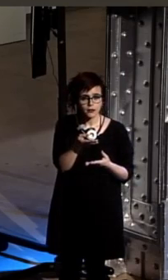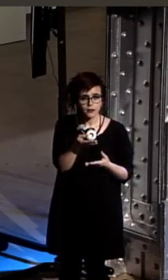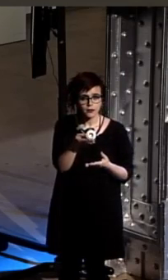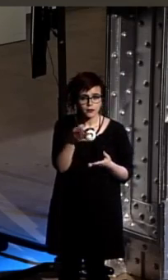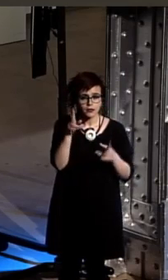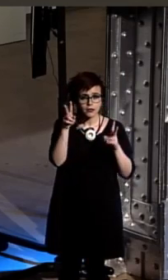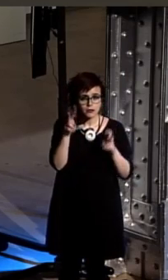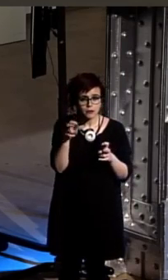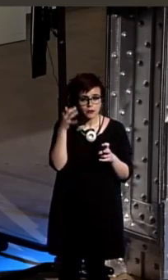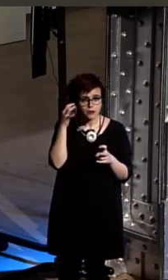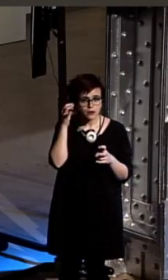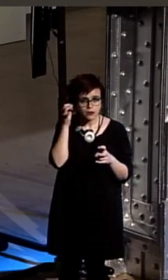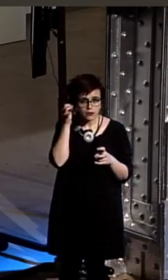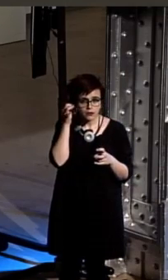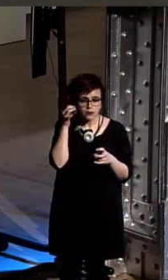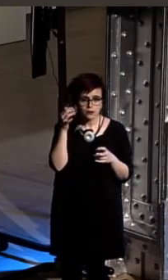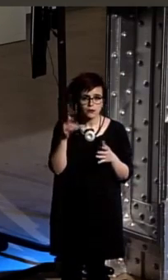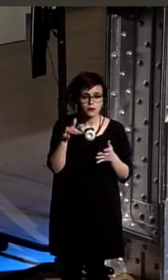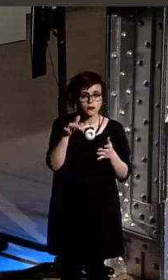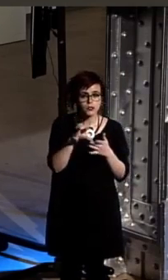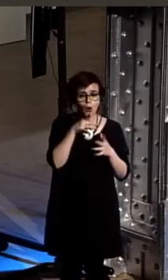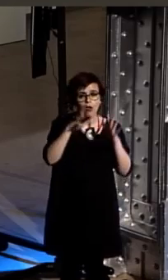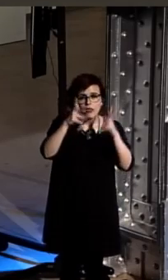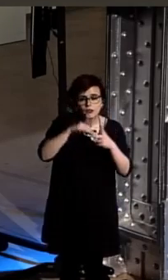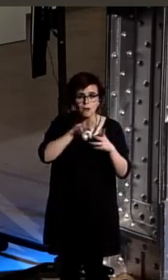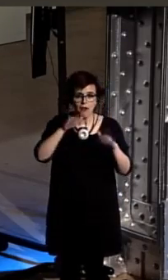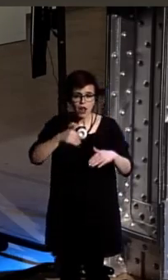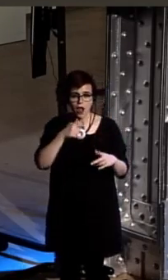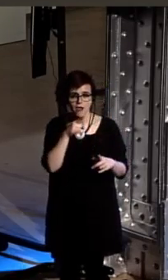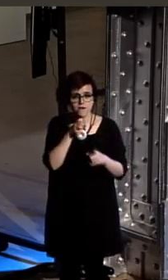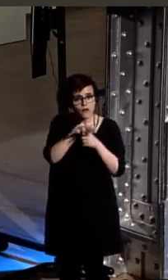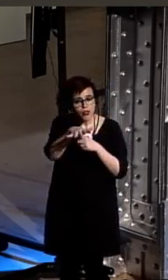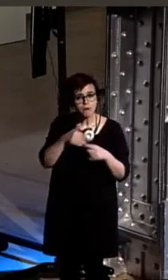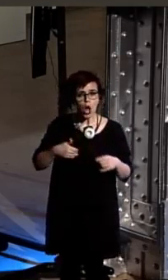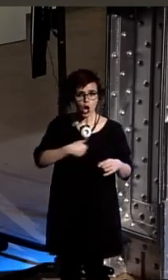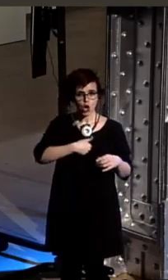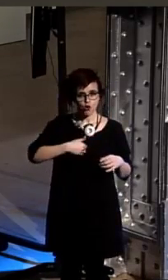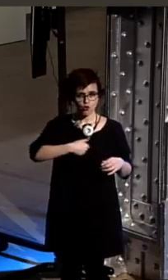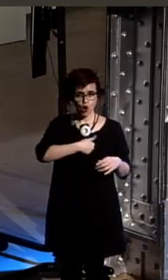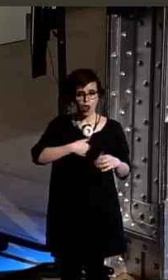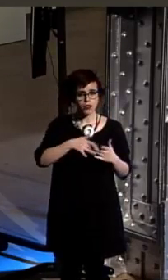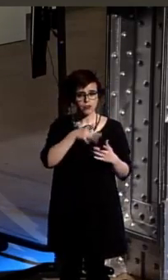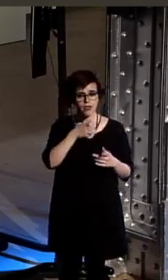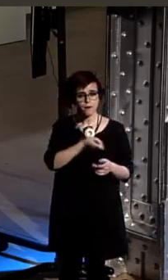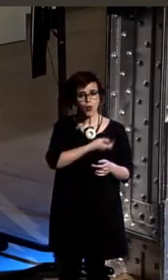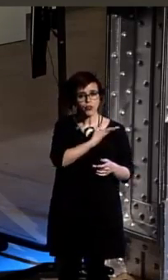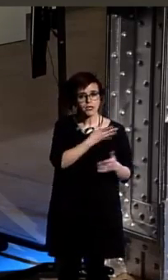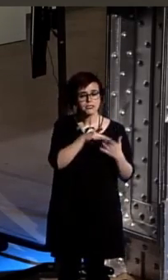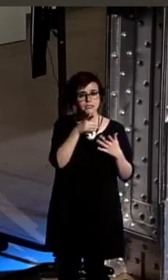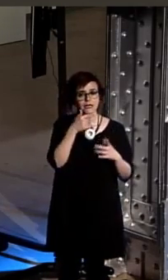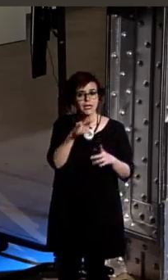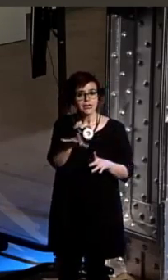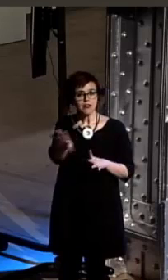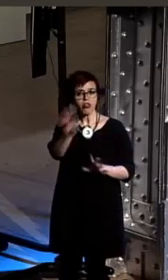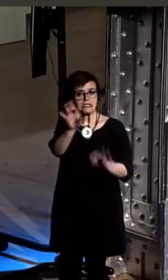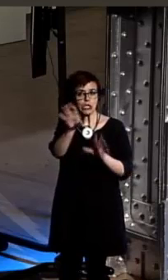estos países tienen más apreciación en cuanto al rol que valoran más qué rol tienen las emociones en la toma de decisiones. No sé si